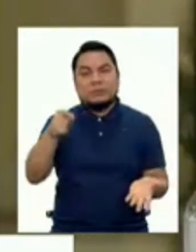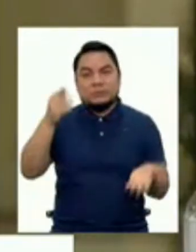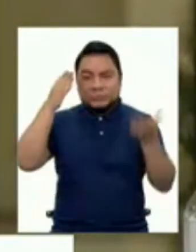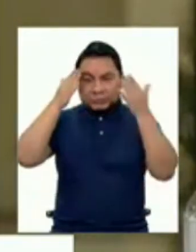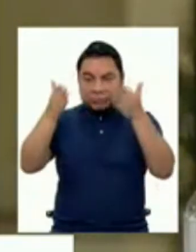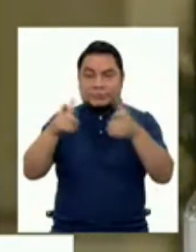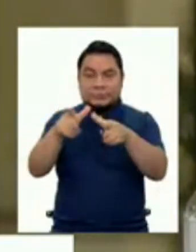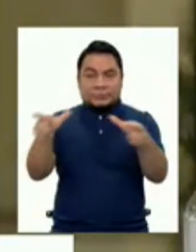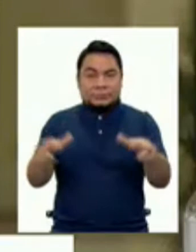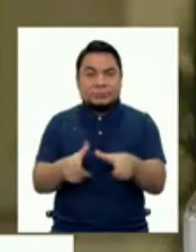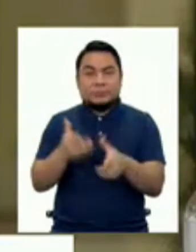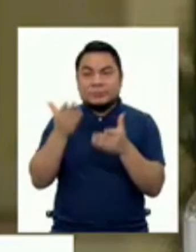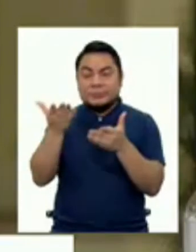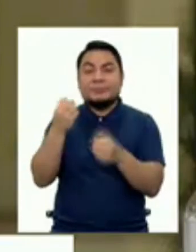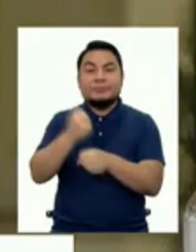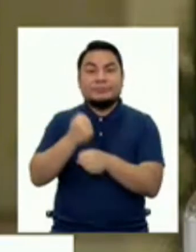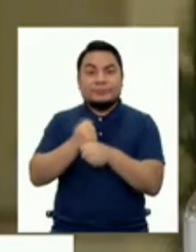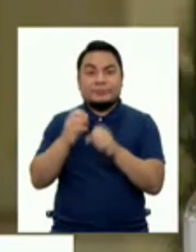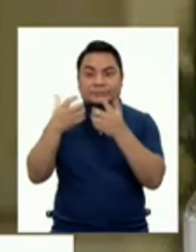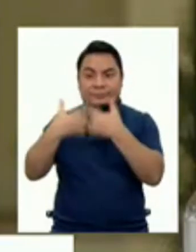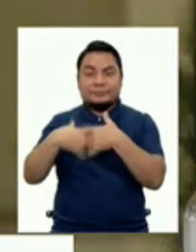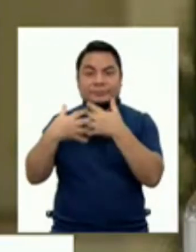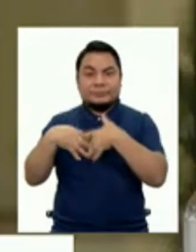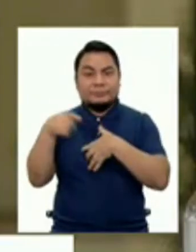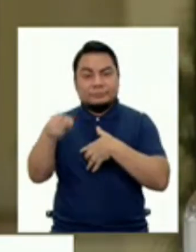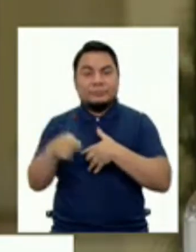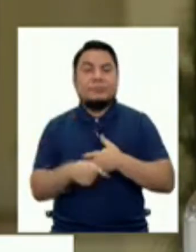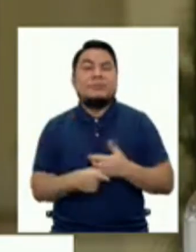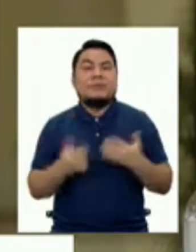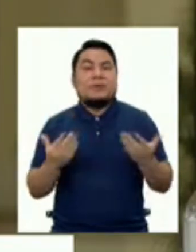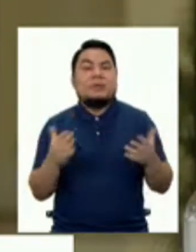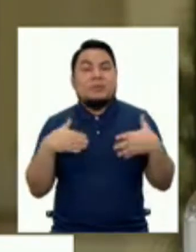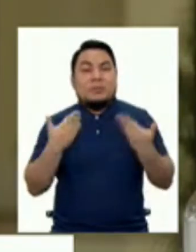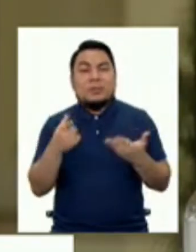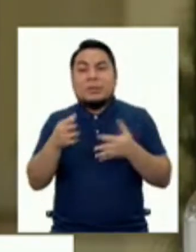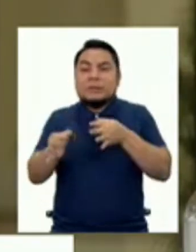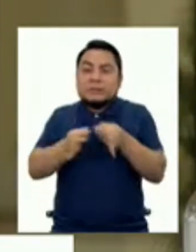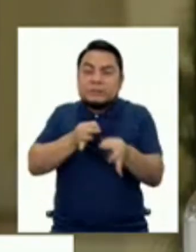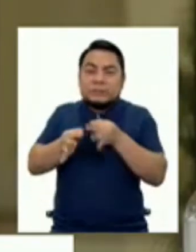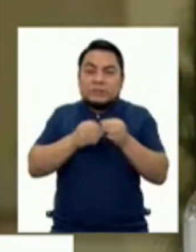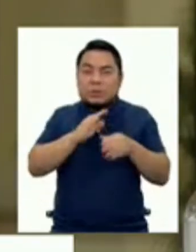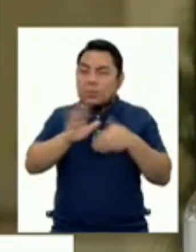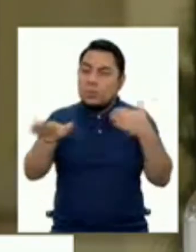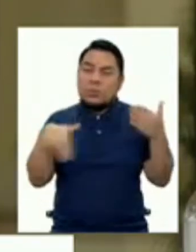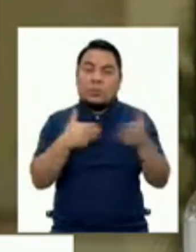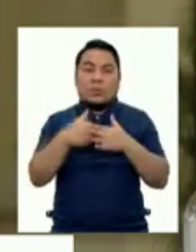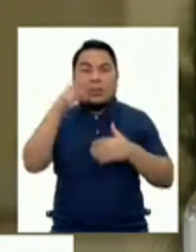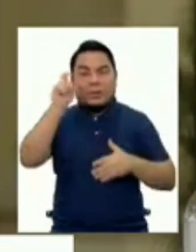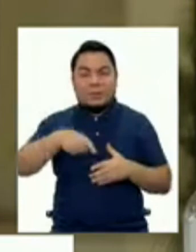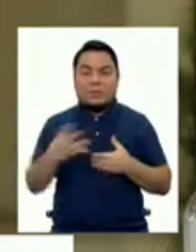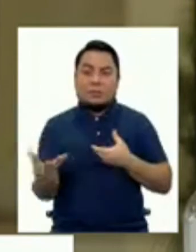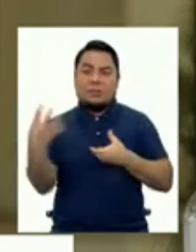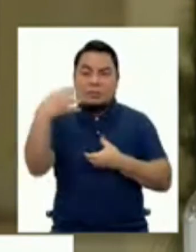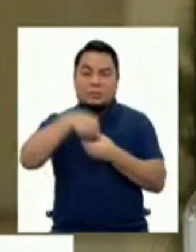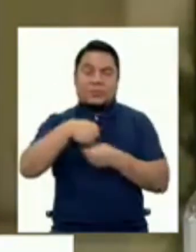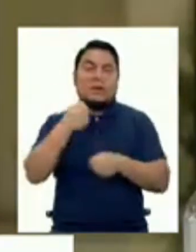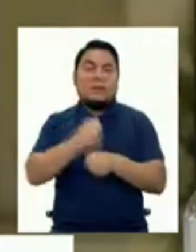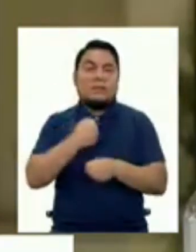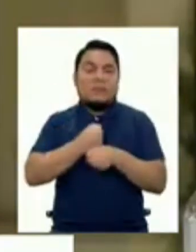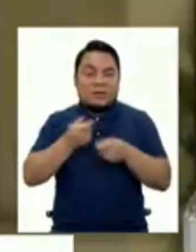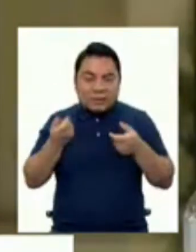el espacio correspondiente para hablar con el sector empresarial, para explicarles que todos debemos ser parte de este